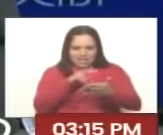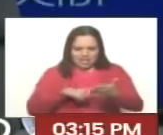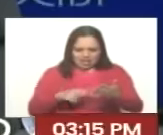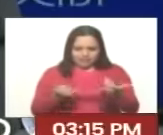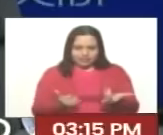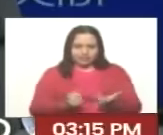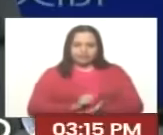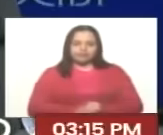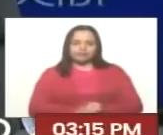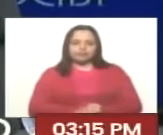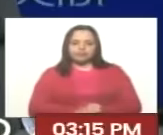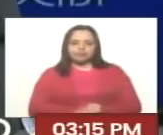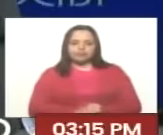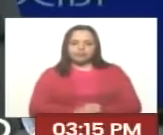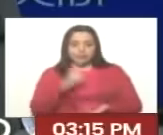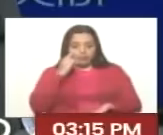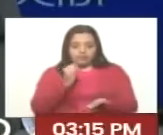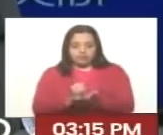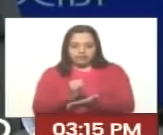Adelante. Fíjate, ve.